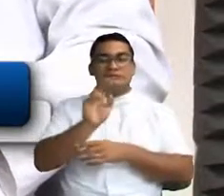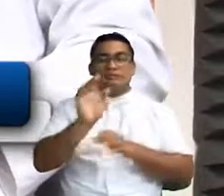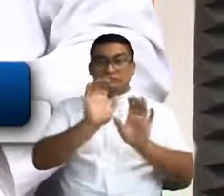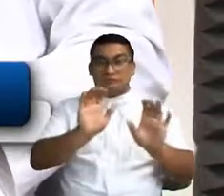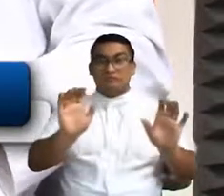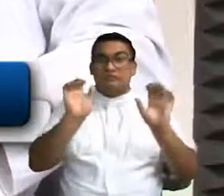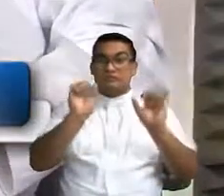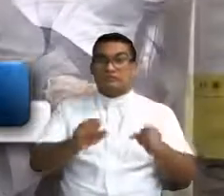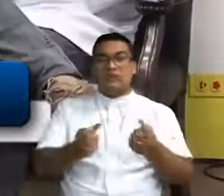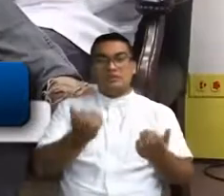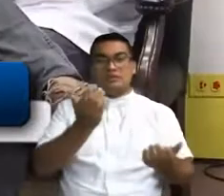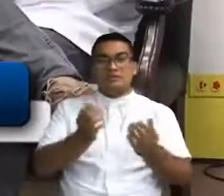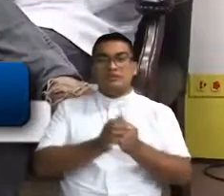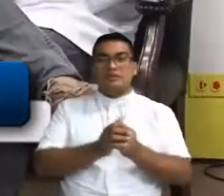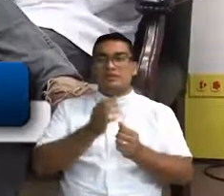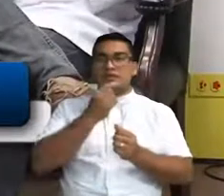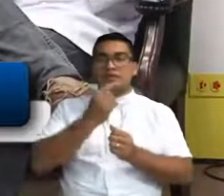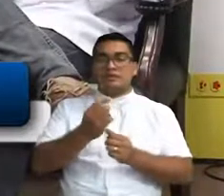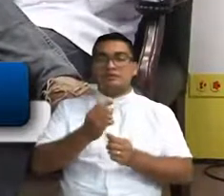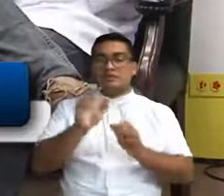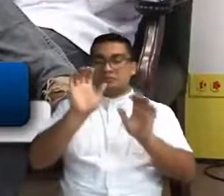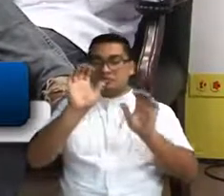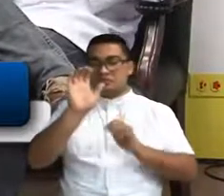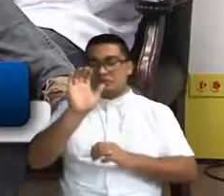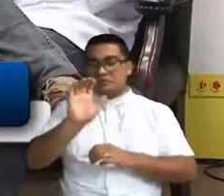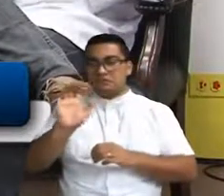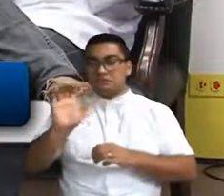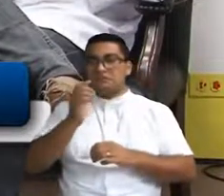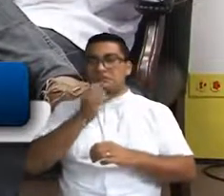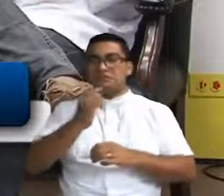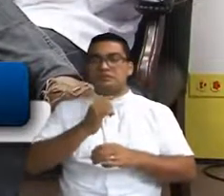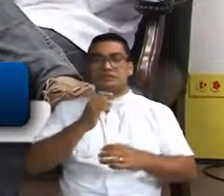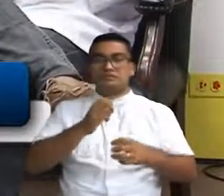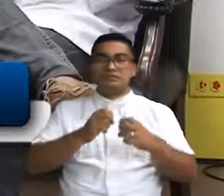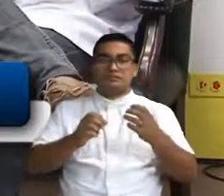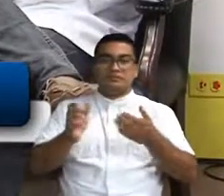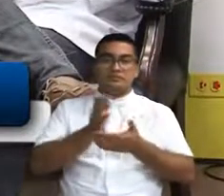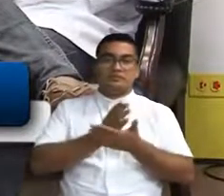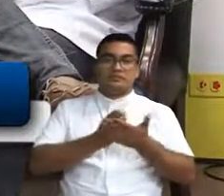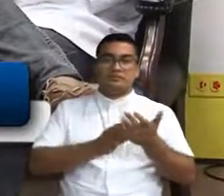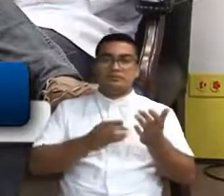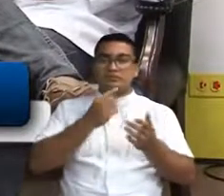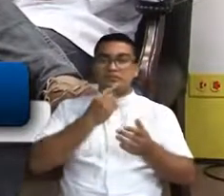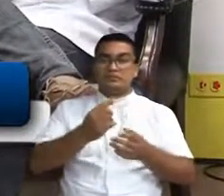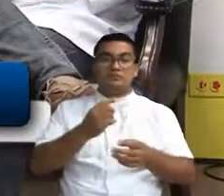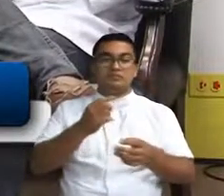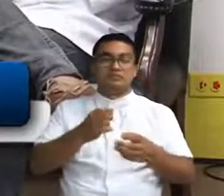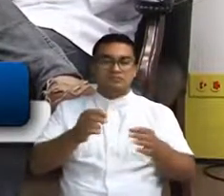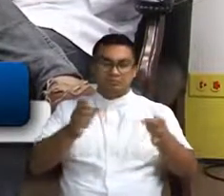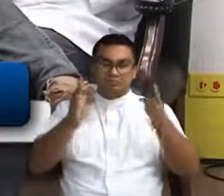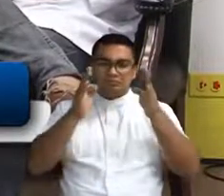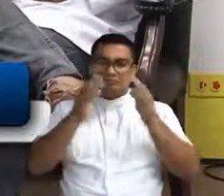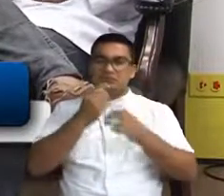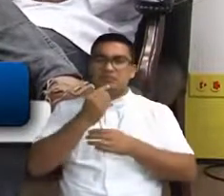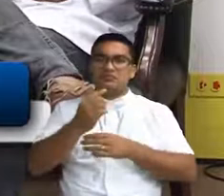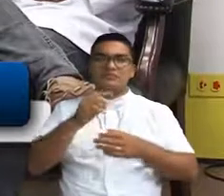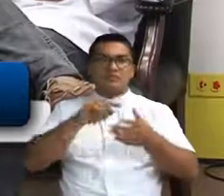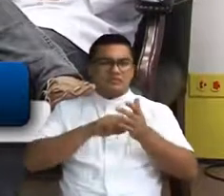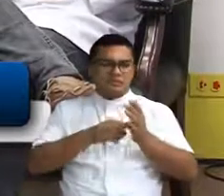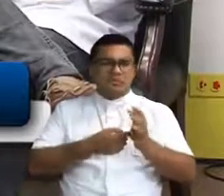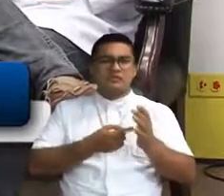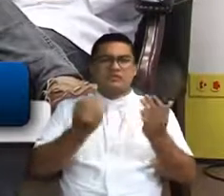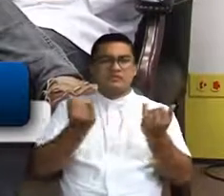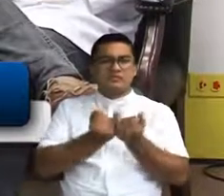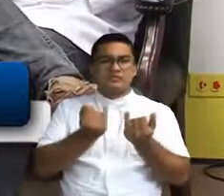tener, porque tal vez el niño esté presentando alertas que presenten un déficit de atención, una